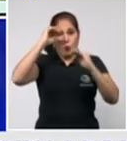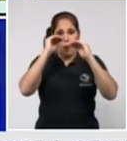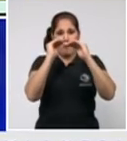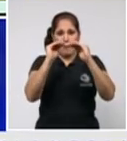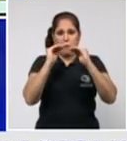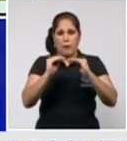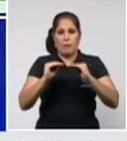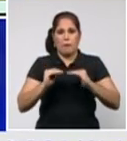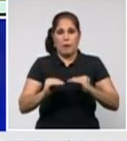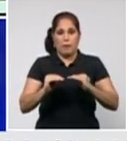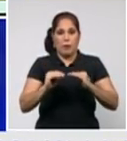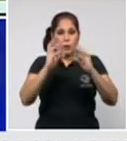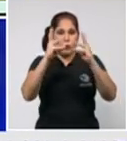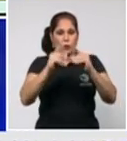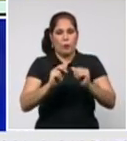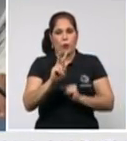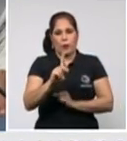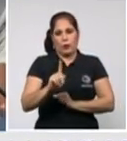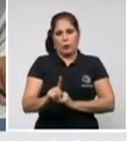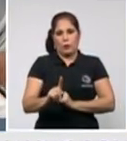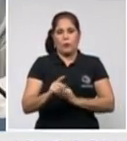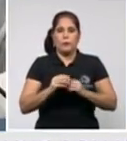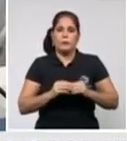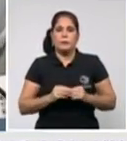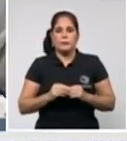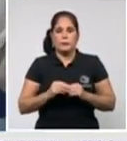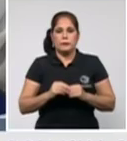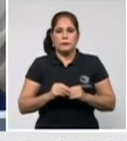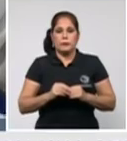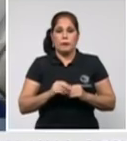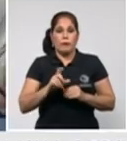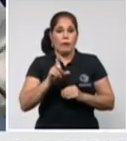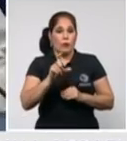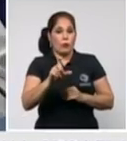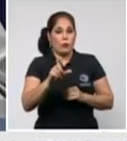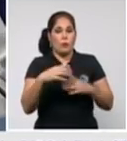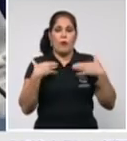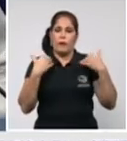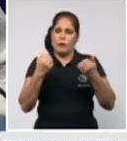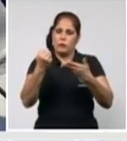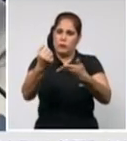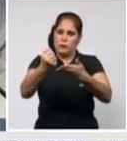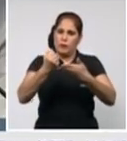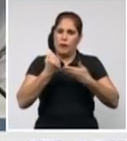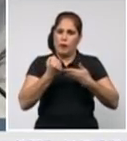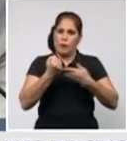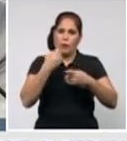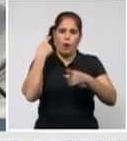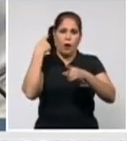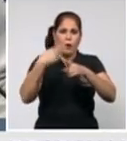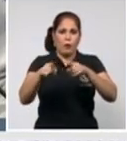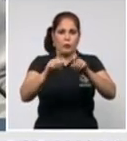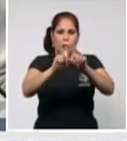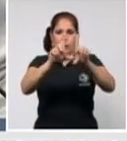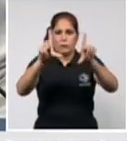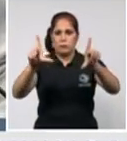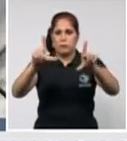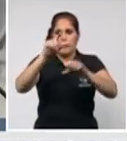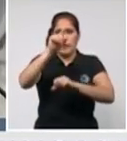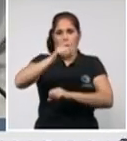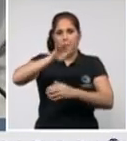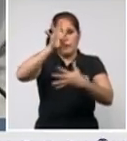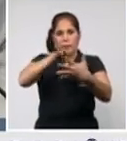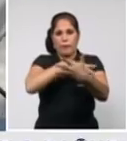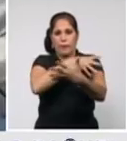lugar número 21. Y por último, si Lilian ahí nos ayuda, con un último gráfico que nos ayudaron también